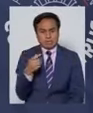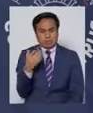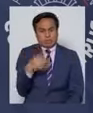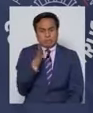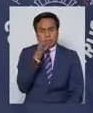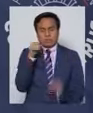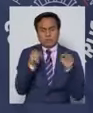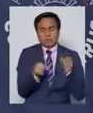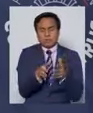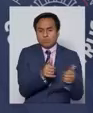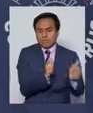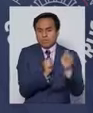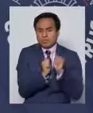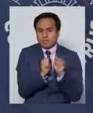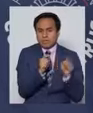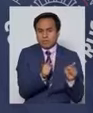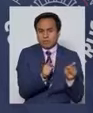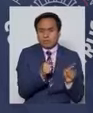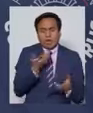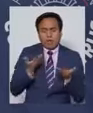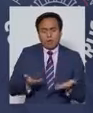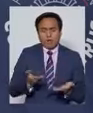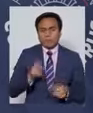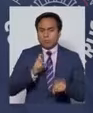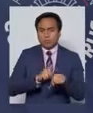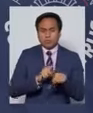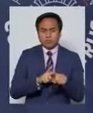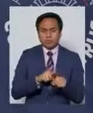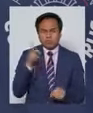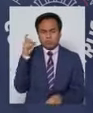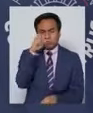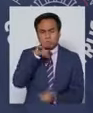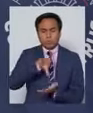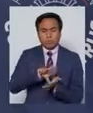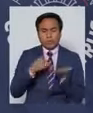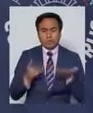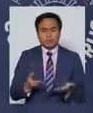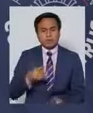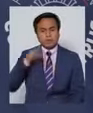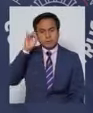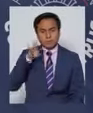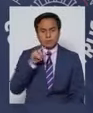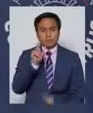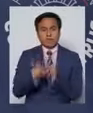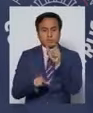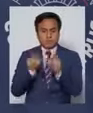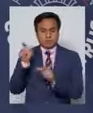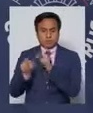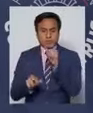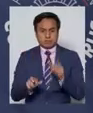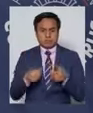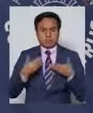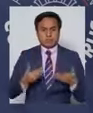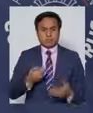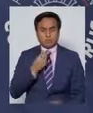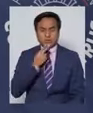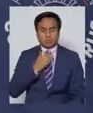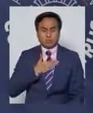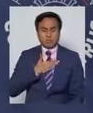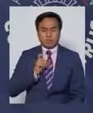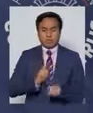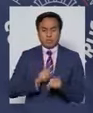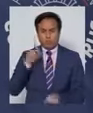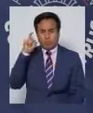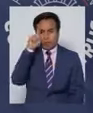un tremendo desafío. Estamos viviendo momentos muy duros en nuestro país y sabemos que las personas están viviendo momentos